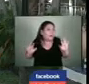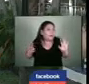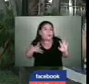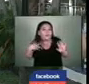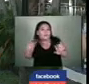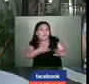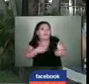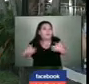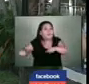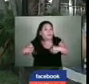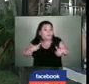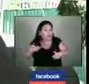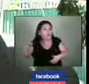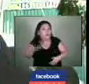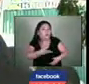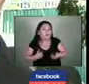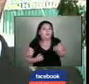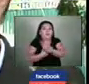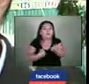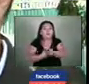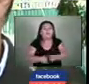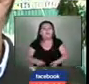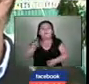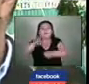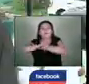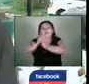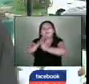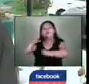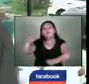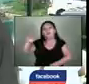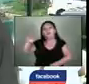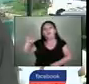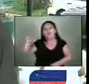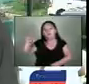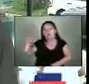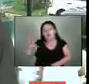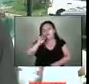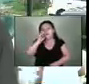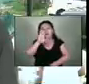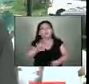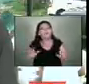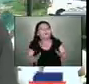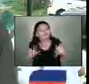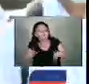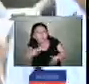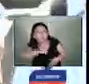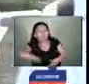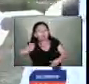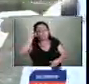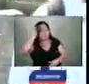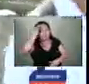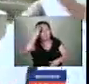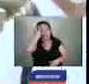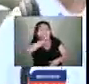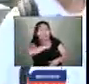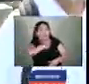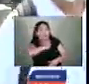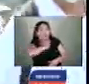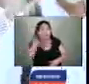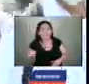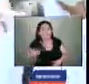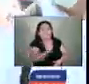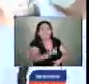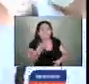de todos nosotros que colaboremos. Ante la nueva variante Delta, las autoridades de salud recordaron el papel fundamental que tiene toda la población